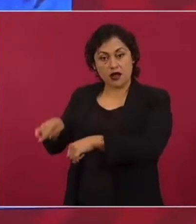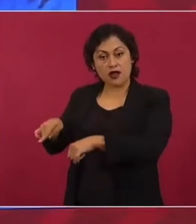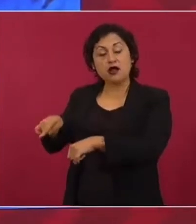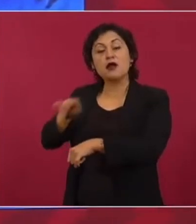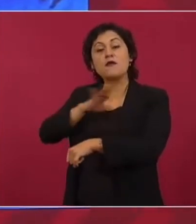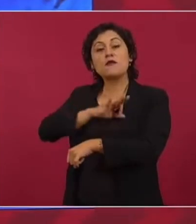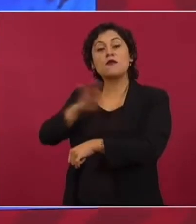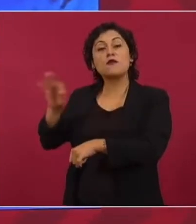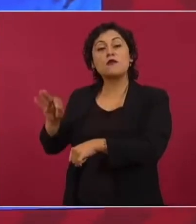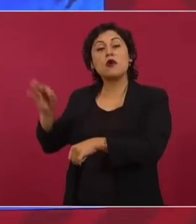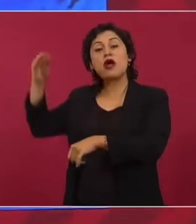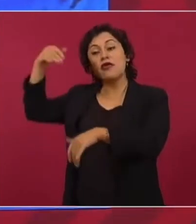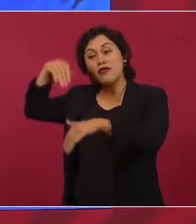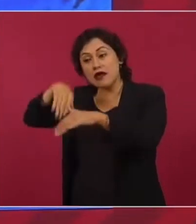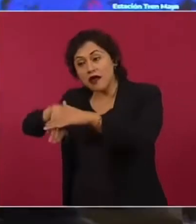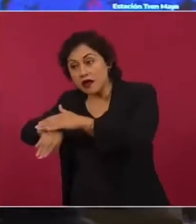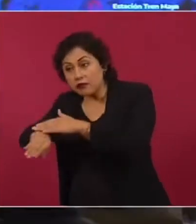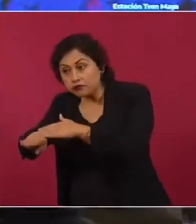y conocer